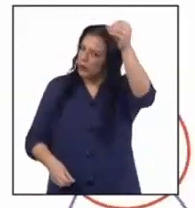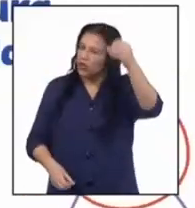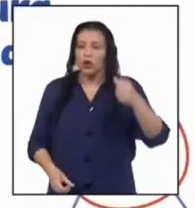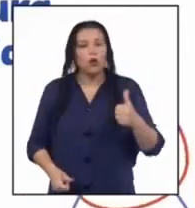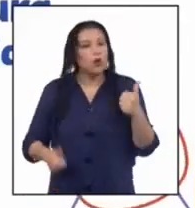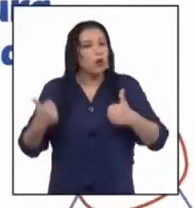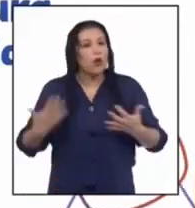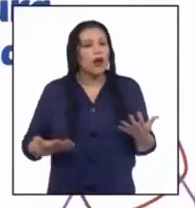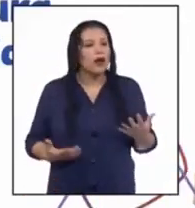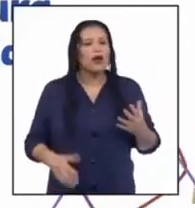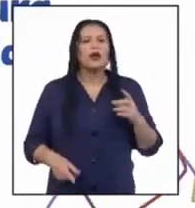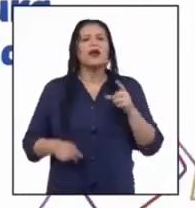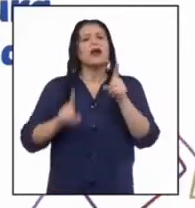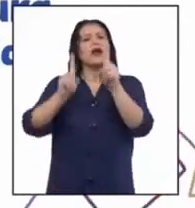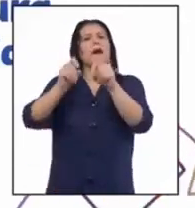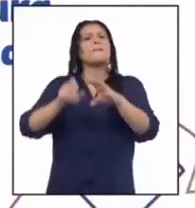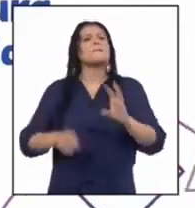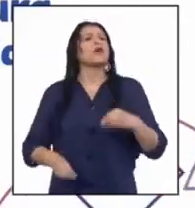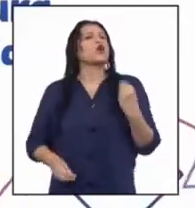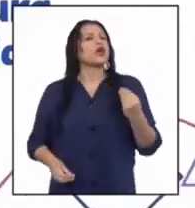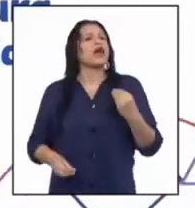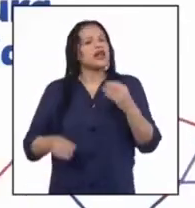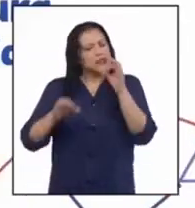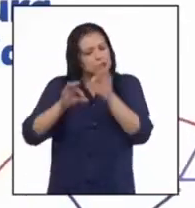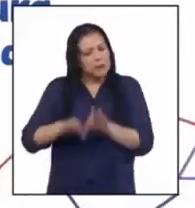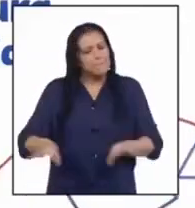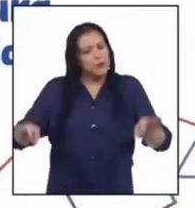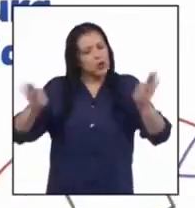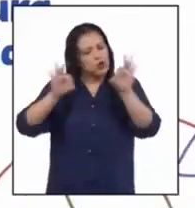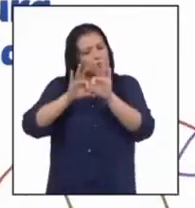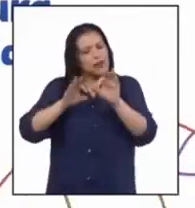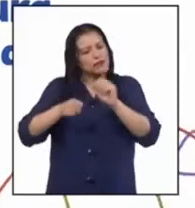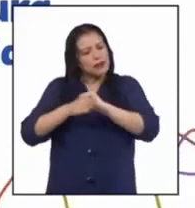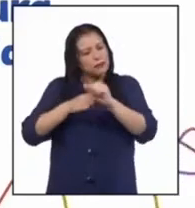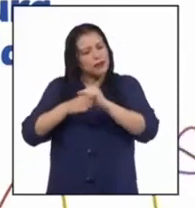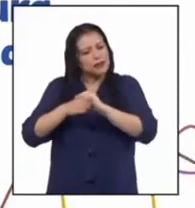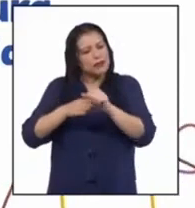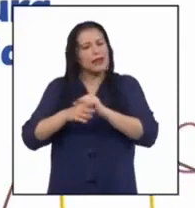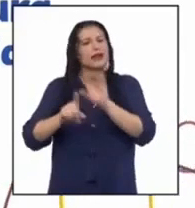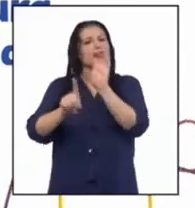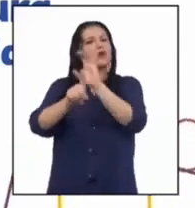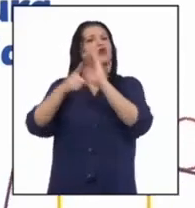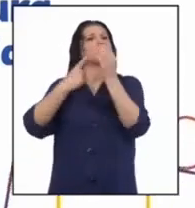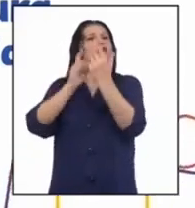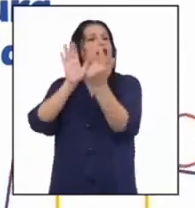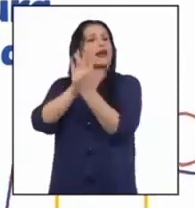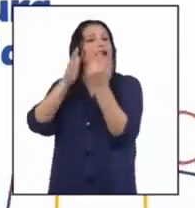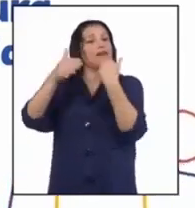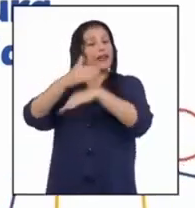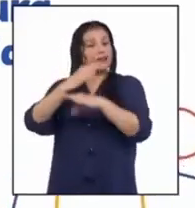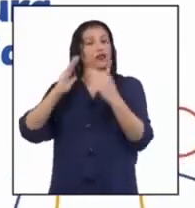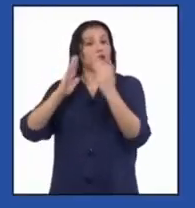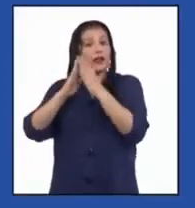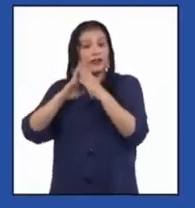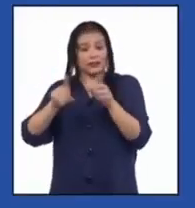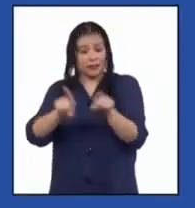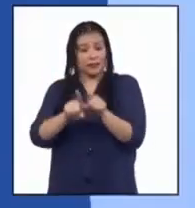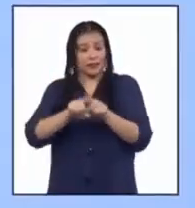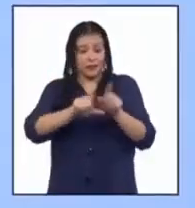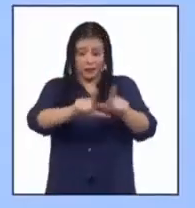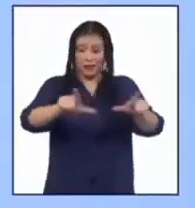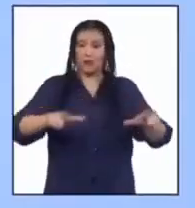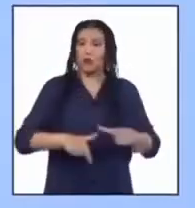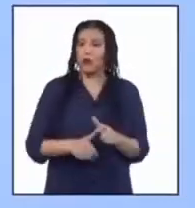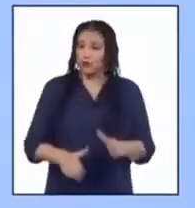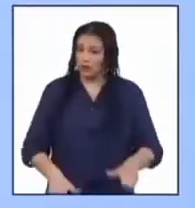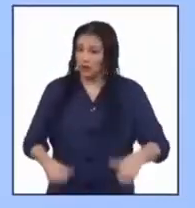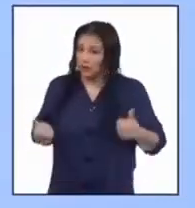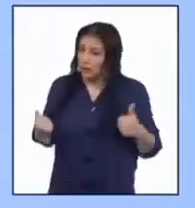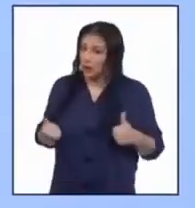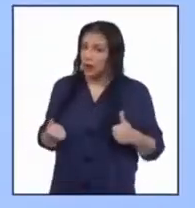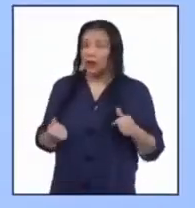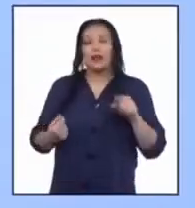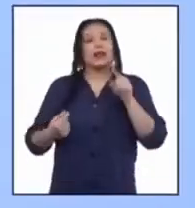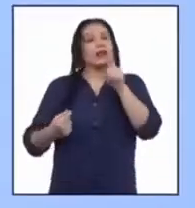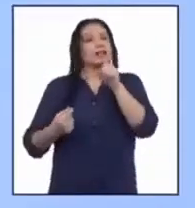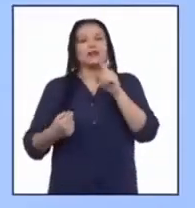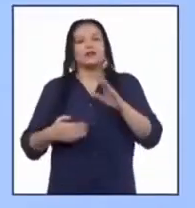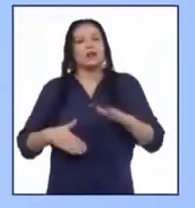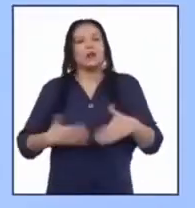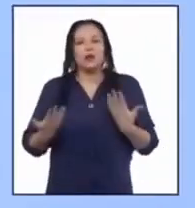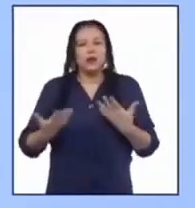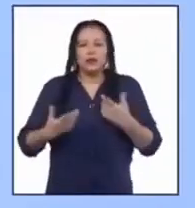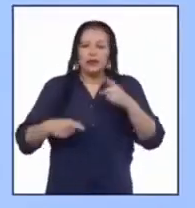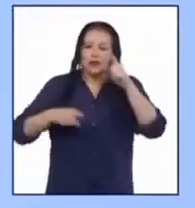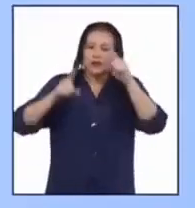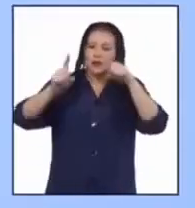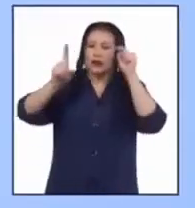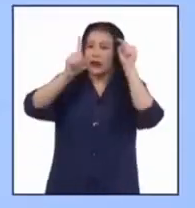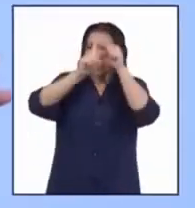acerca de por qué es importante practicar la cultura de la legalidad en casa y en nuestra localidad. Y si no lograste tomar